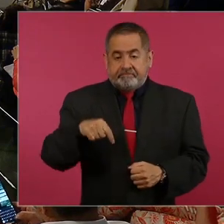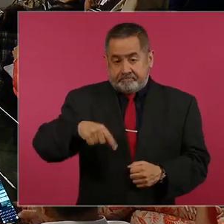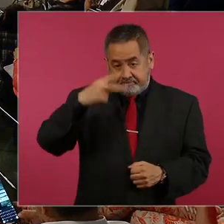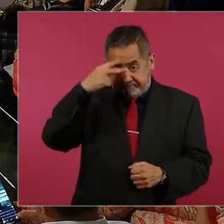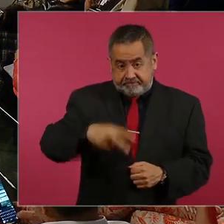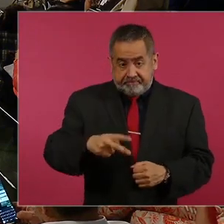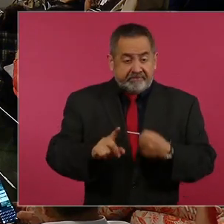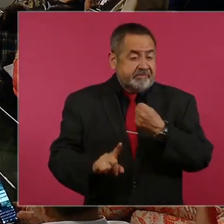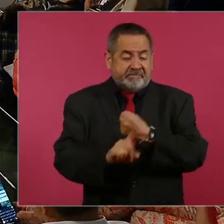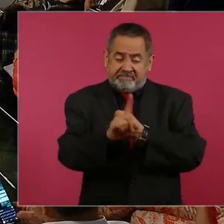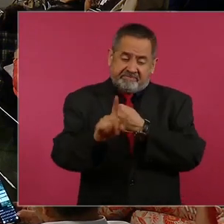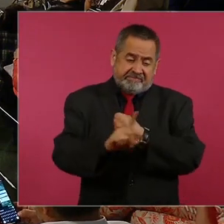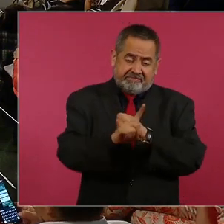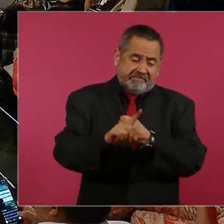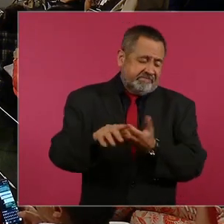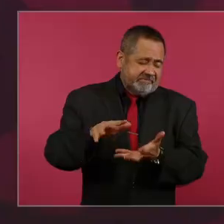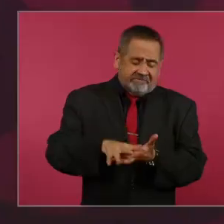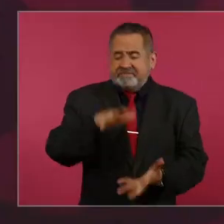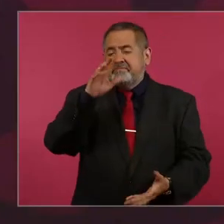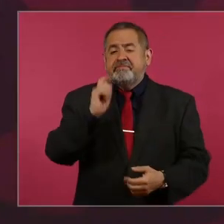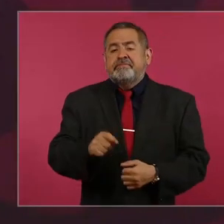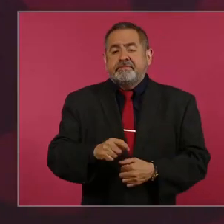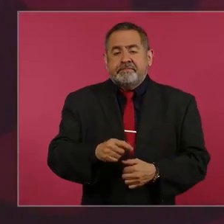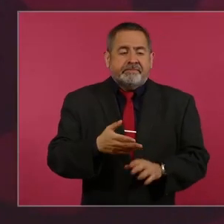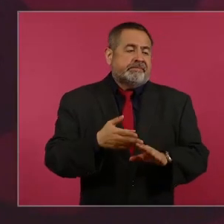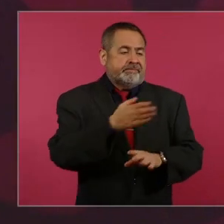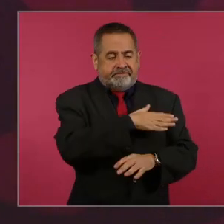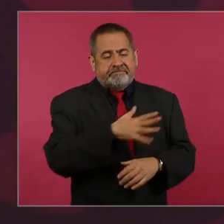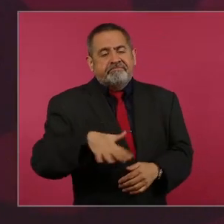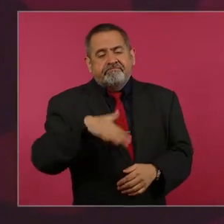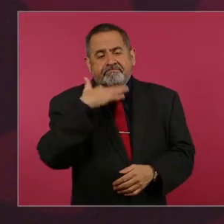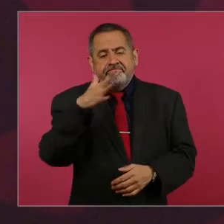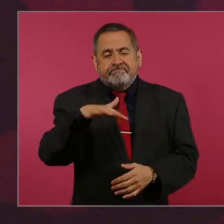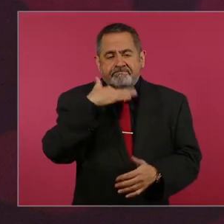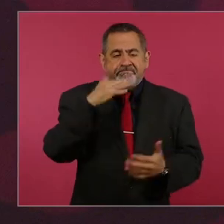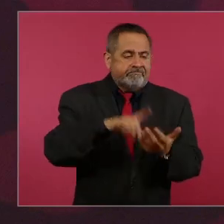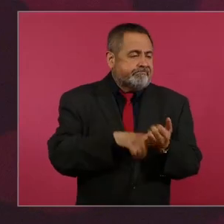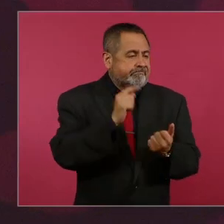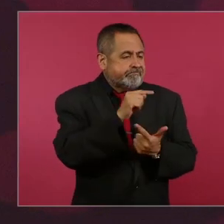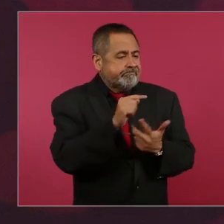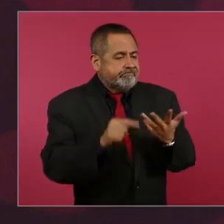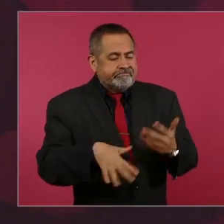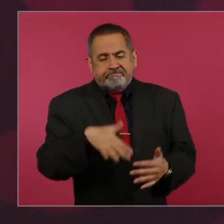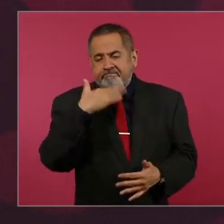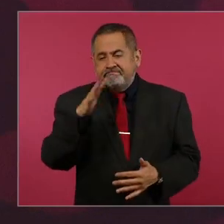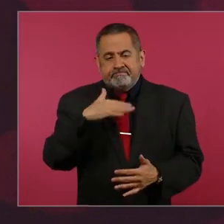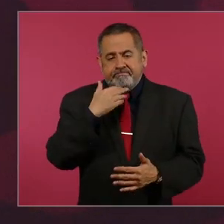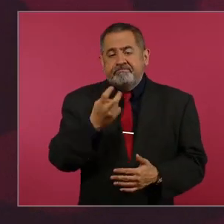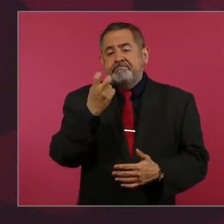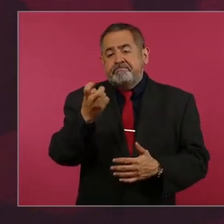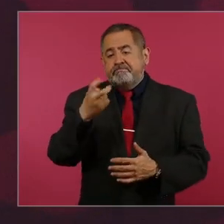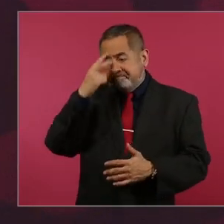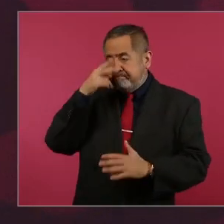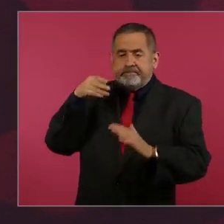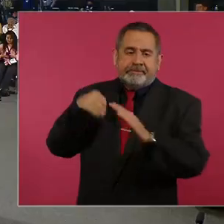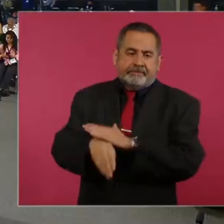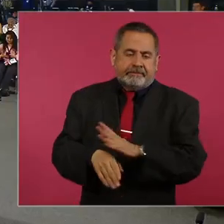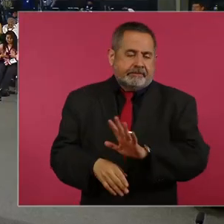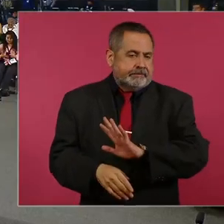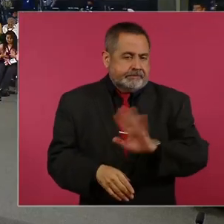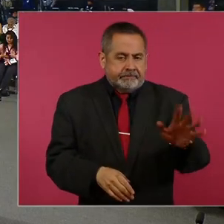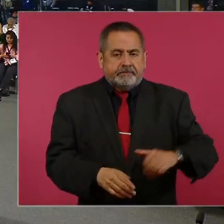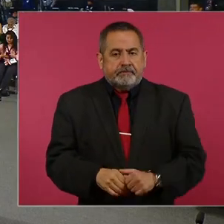México era la corrupción. Y si hemos podido